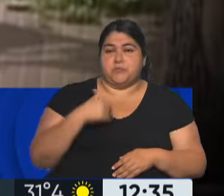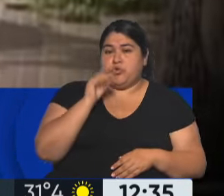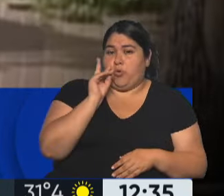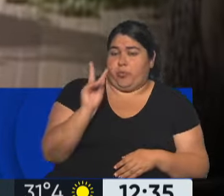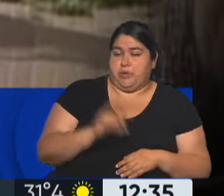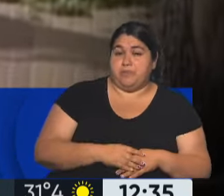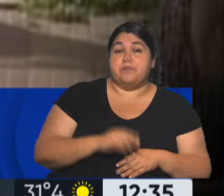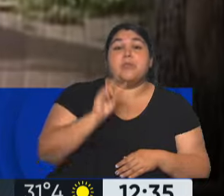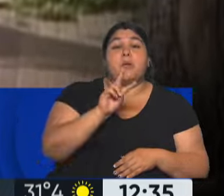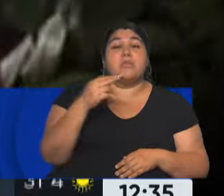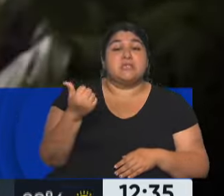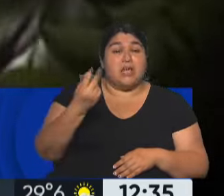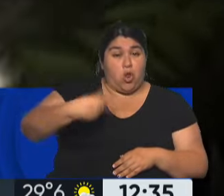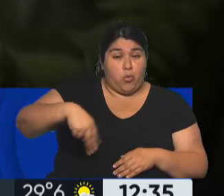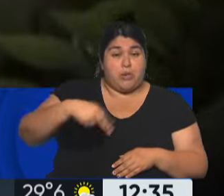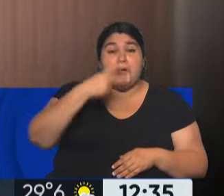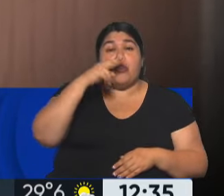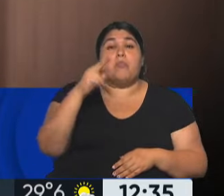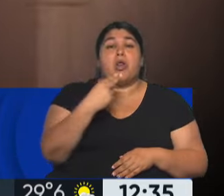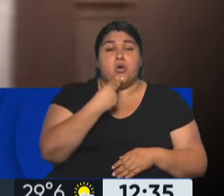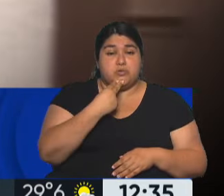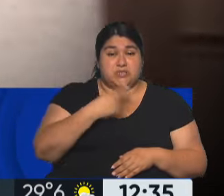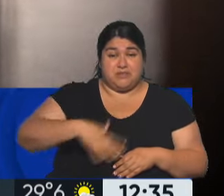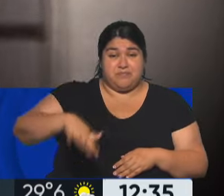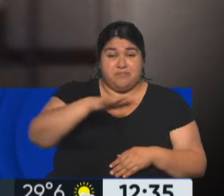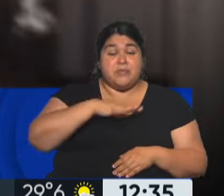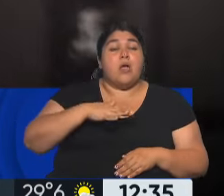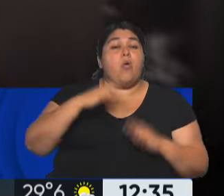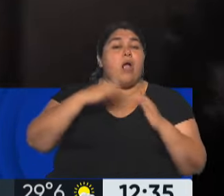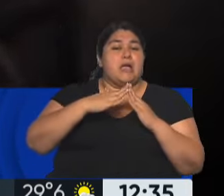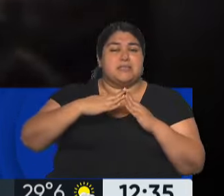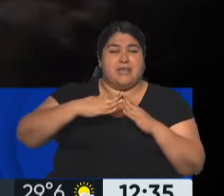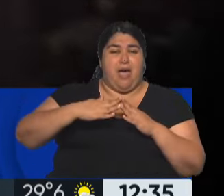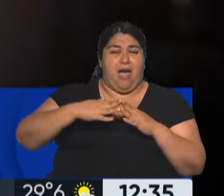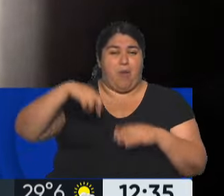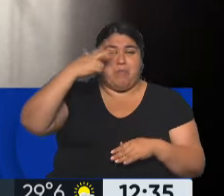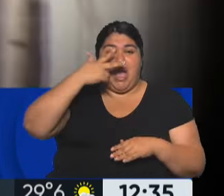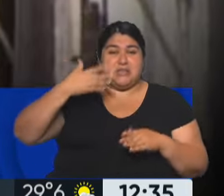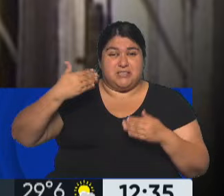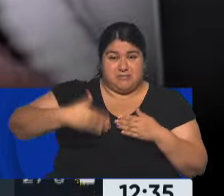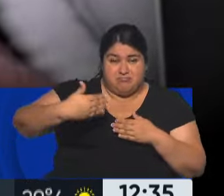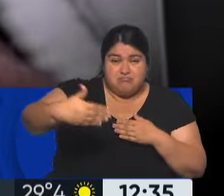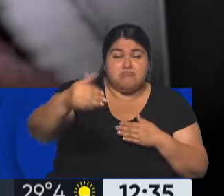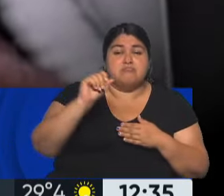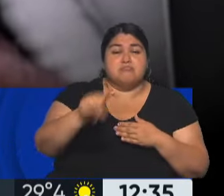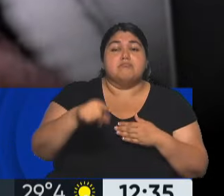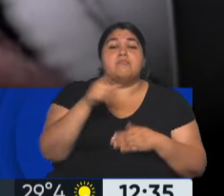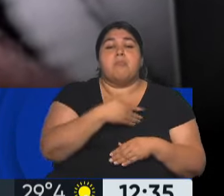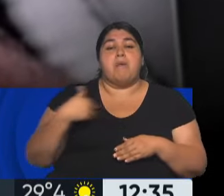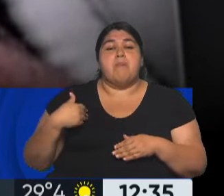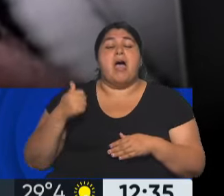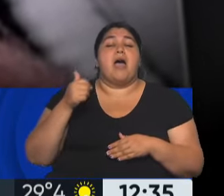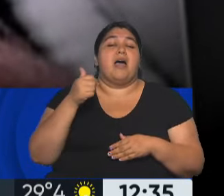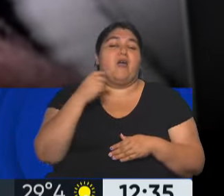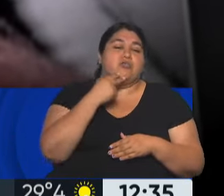El 26 de noviembre de 2011, en un PH de La Plata, Micaela Galle, de 11 años, su mamá Bárbara